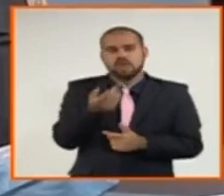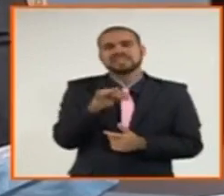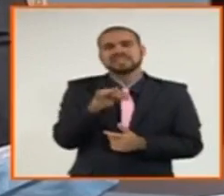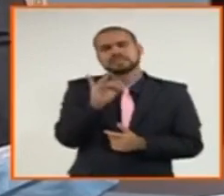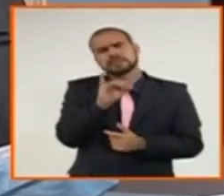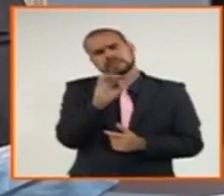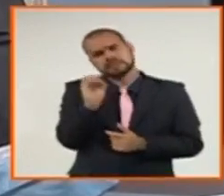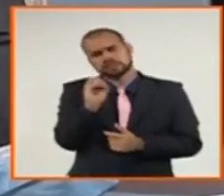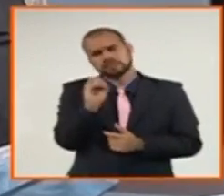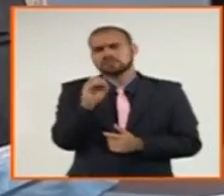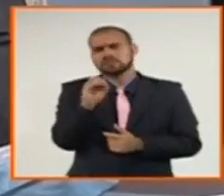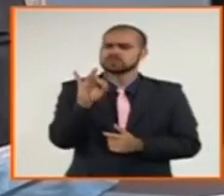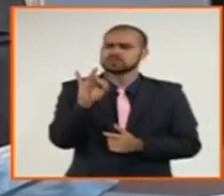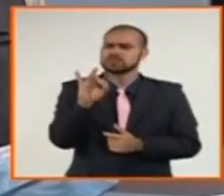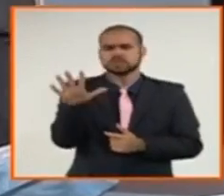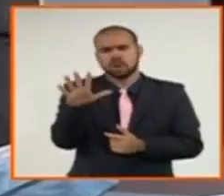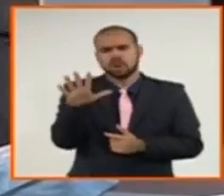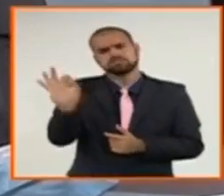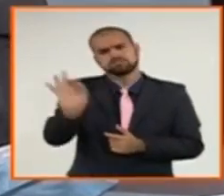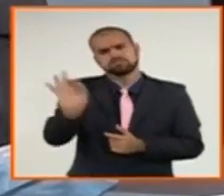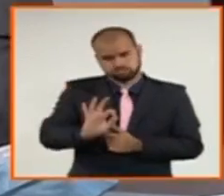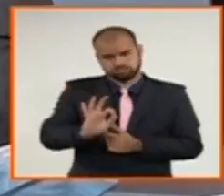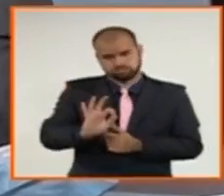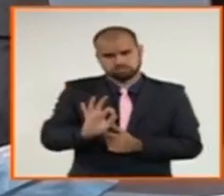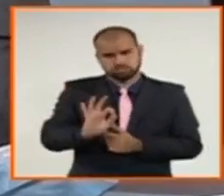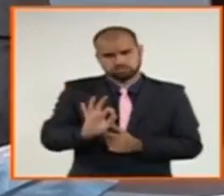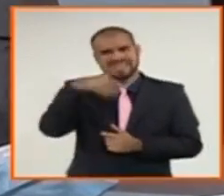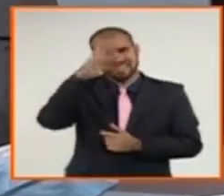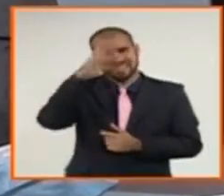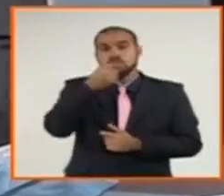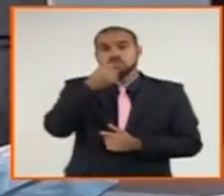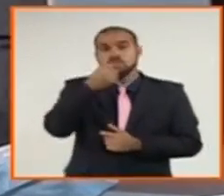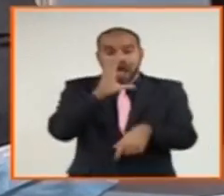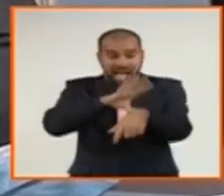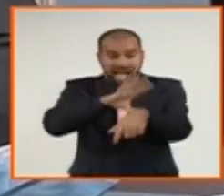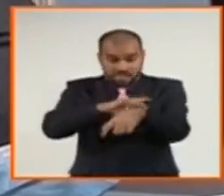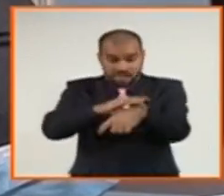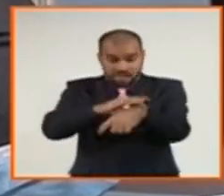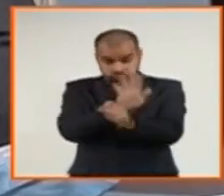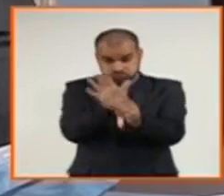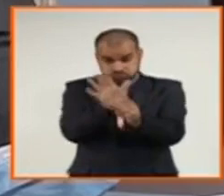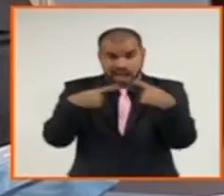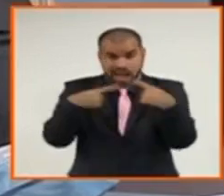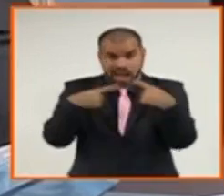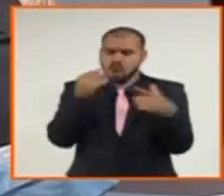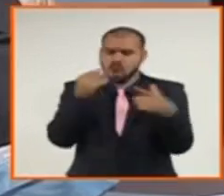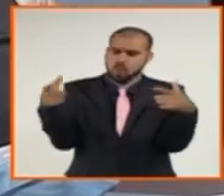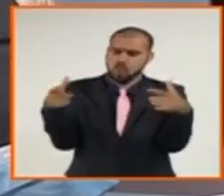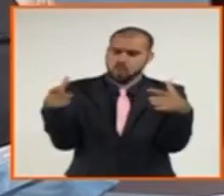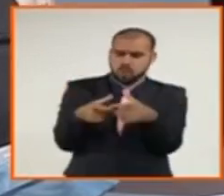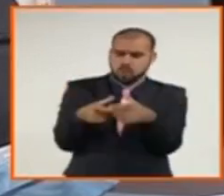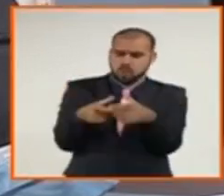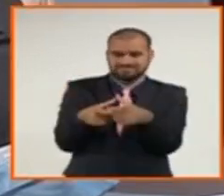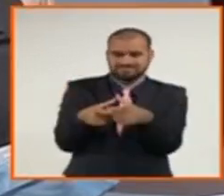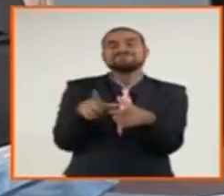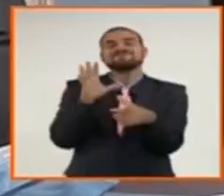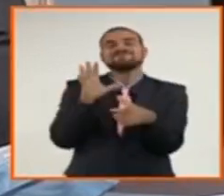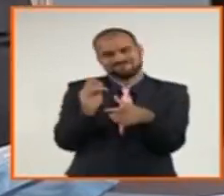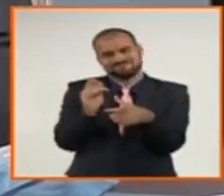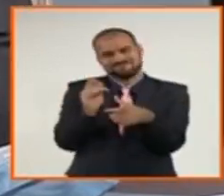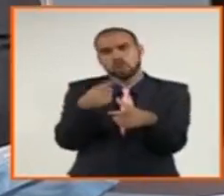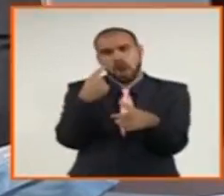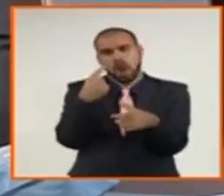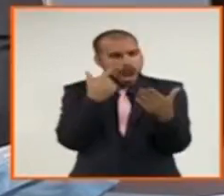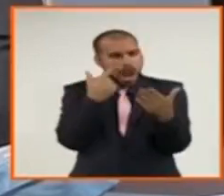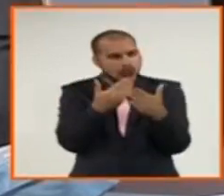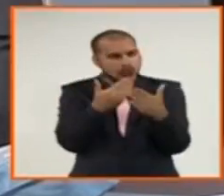y un 75% en reducir la incidencia general. Y es posible que eso sea lo que estemos viendo. Entonces,